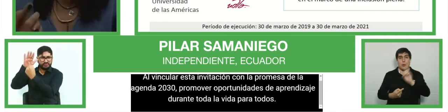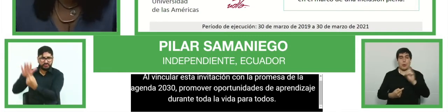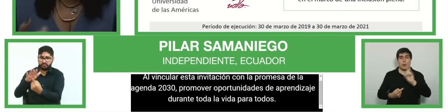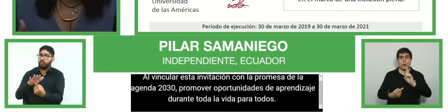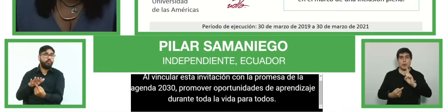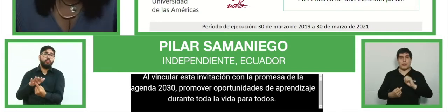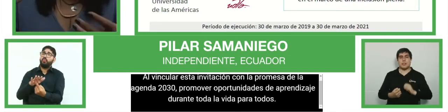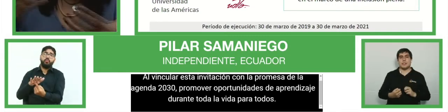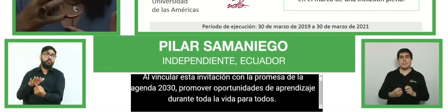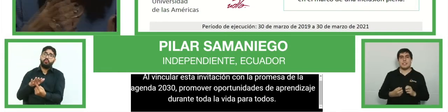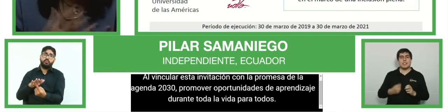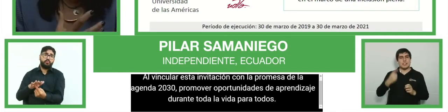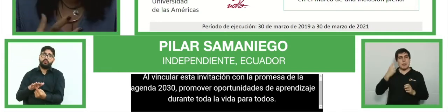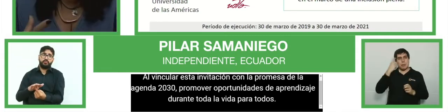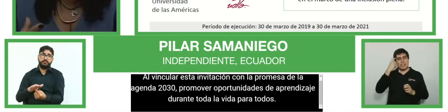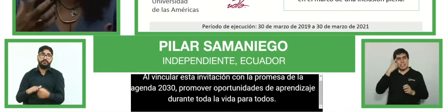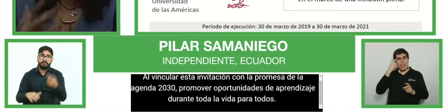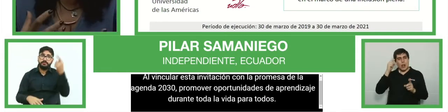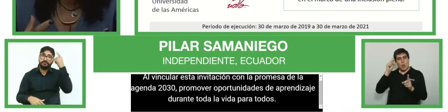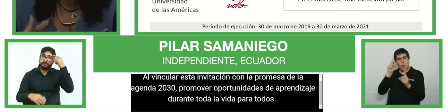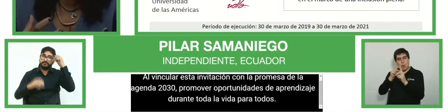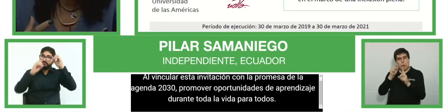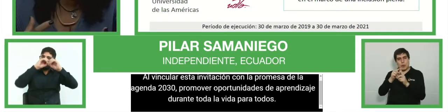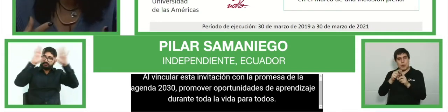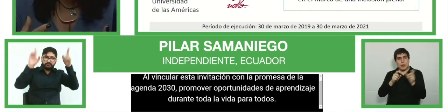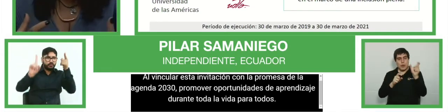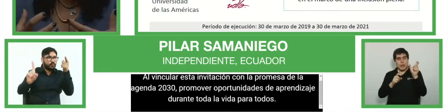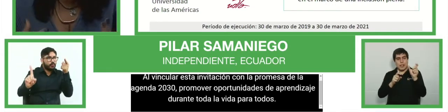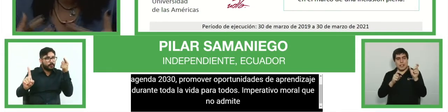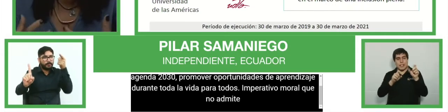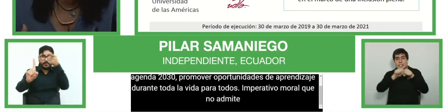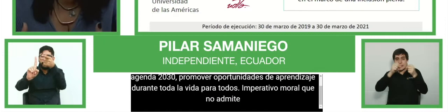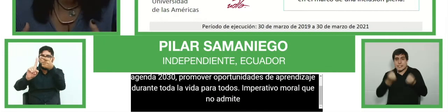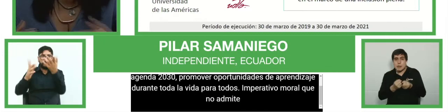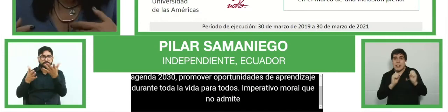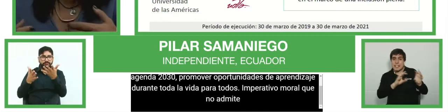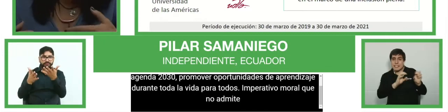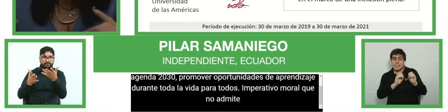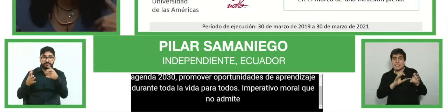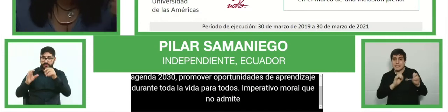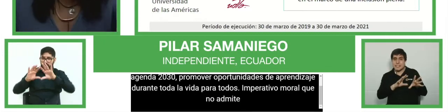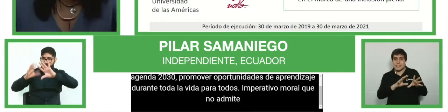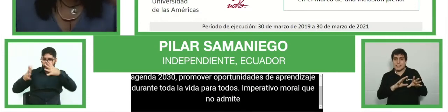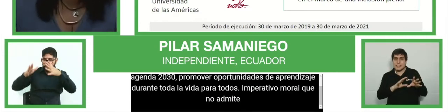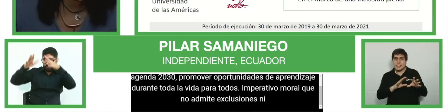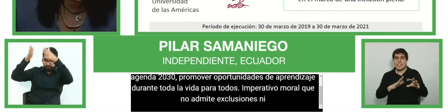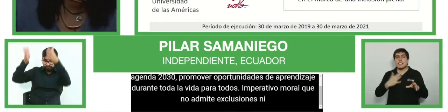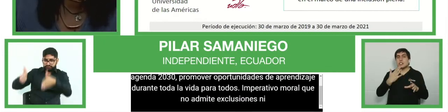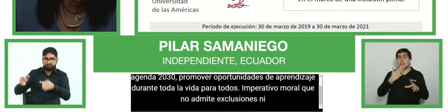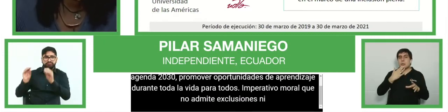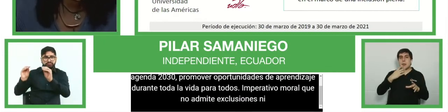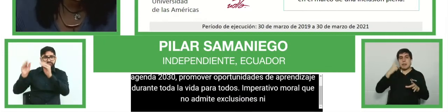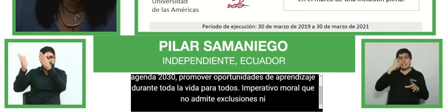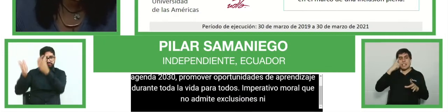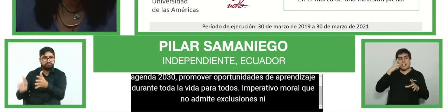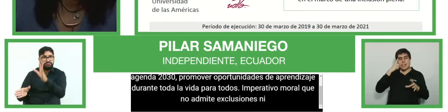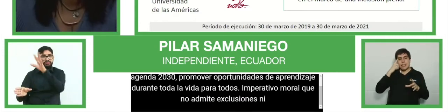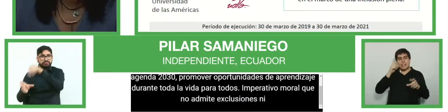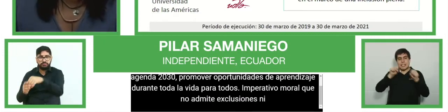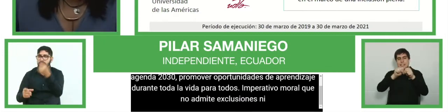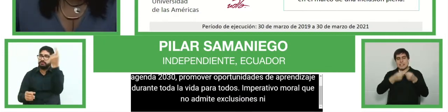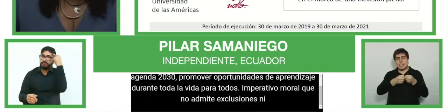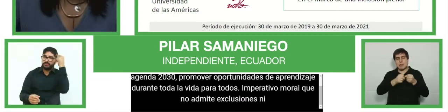se trata de enfocarnos únicamente en el sistema educativo, sino también mirar más allá de él, y se